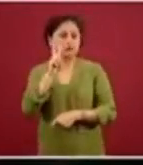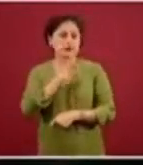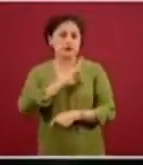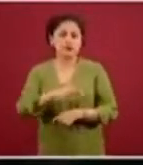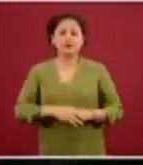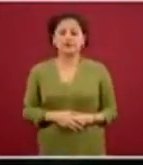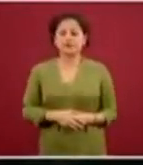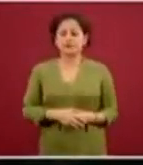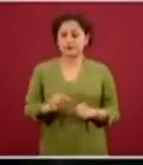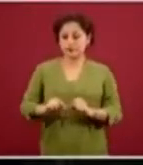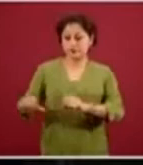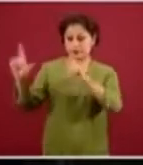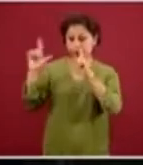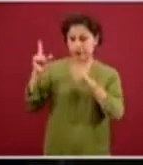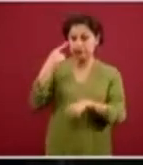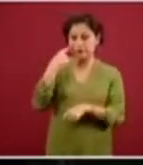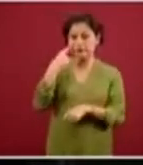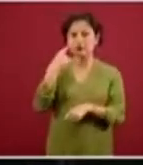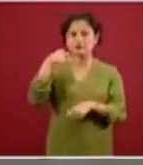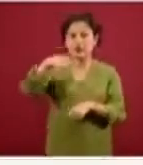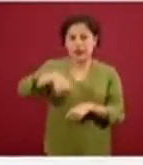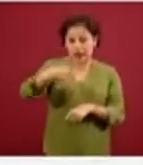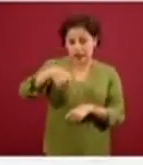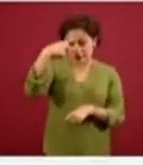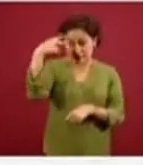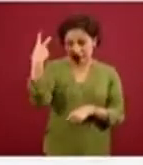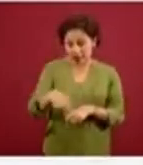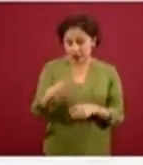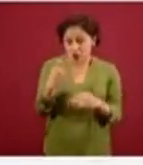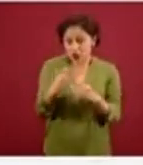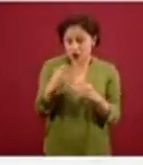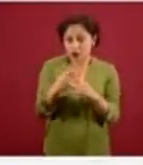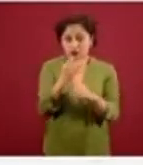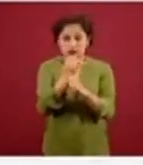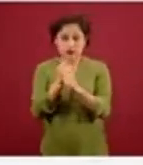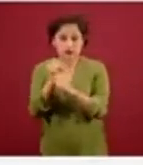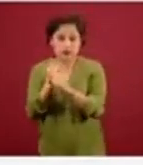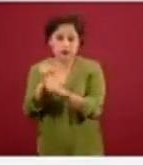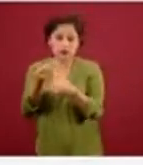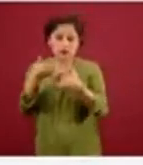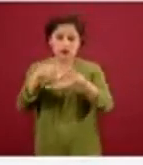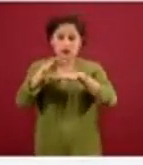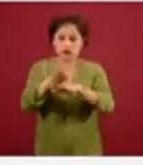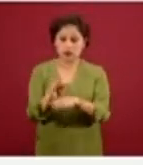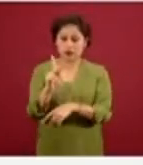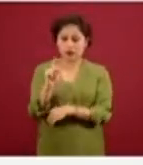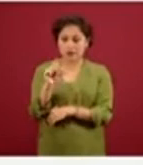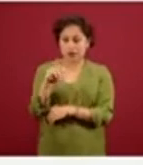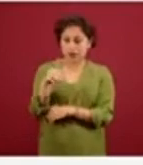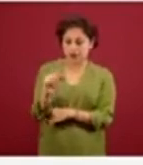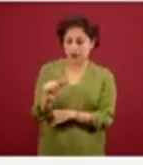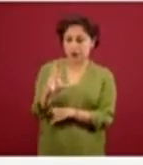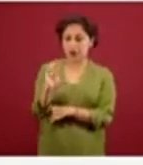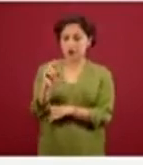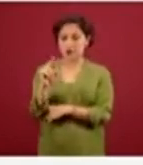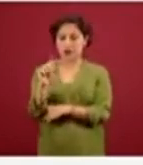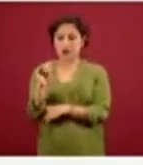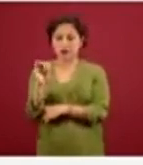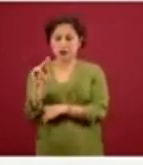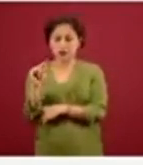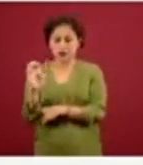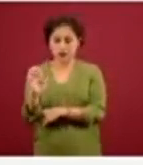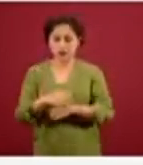Actualidad en México, ensayos de investigación que se están llevando referentes al uso de plasma convaleciente. Secretaría